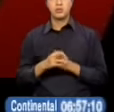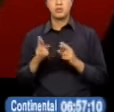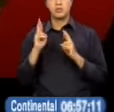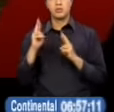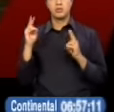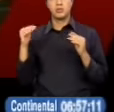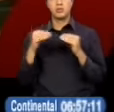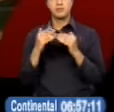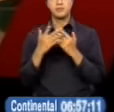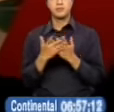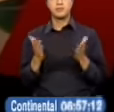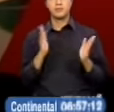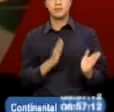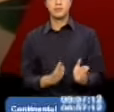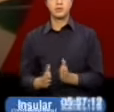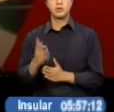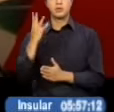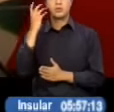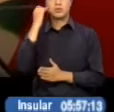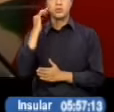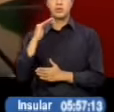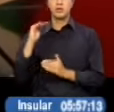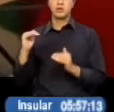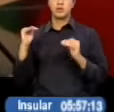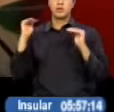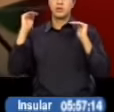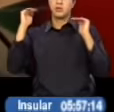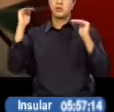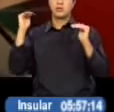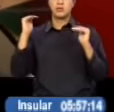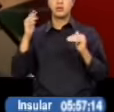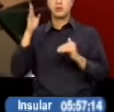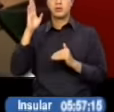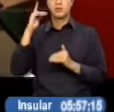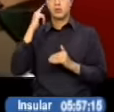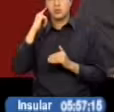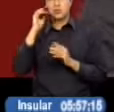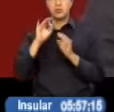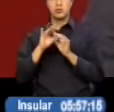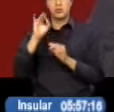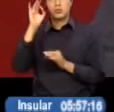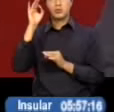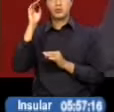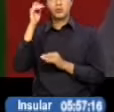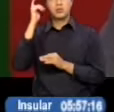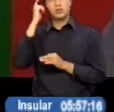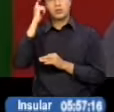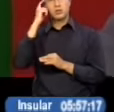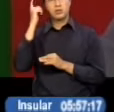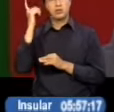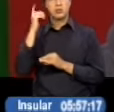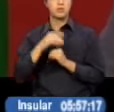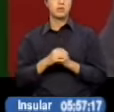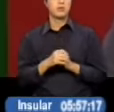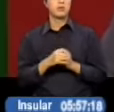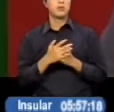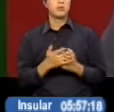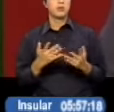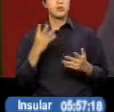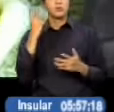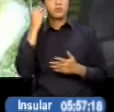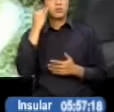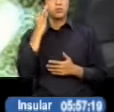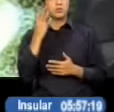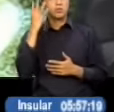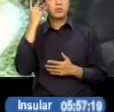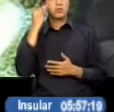este plan de cuatro días que la altura es decir dios mío porque creen que viven que nacieron en títulos mejor que pasamos porque vienen cuatro días